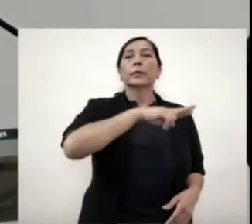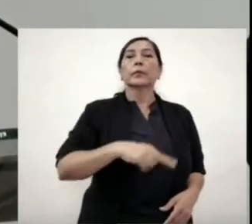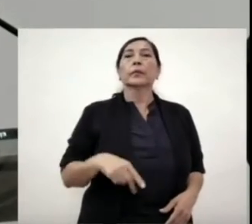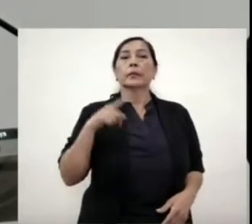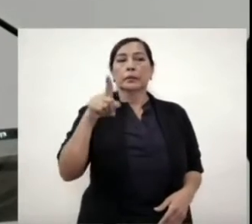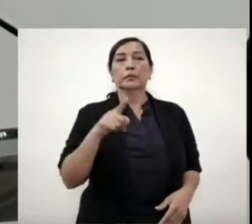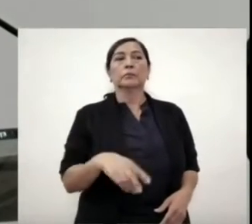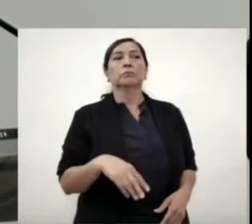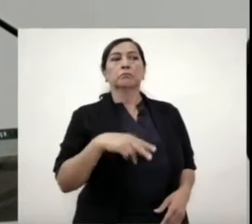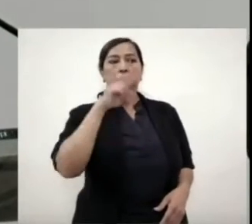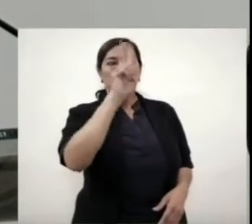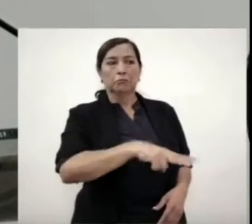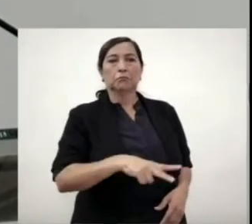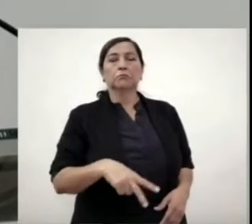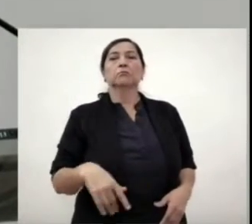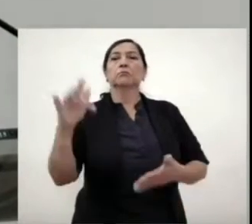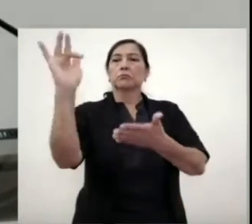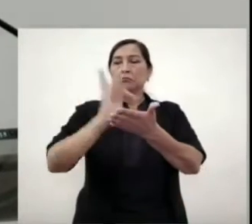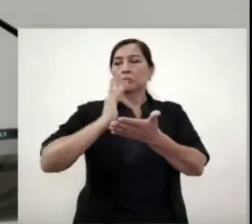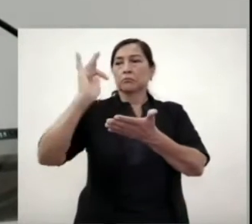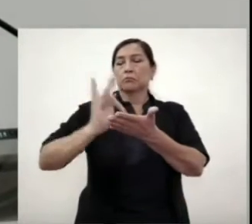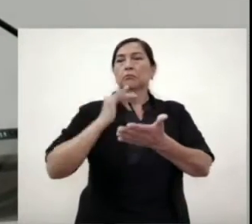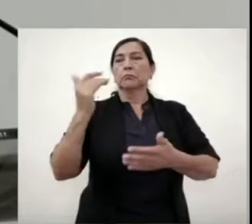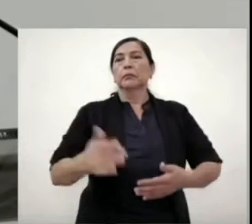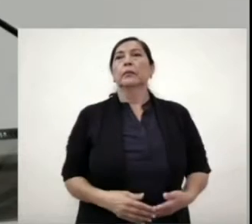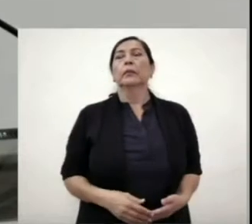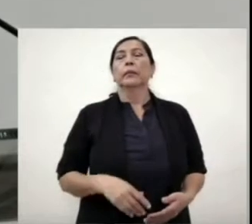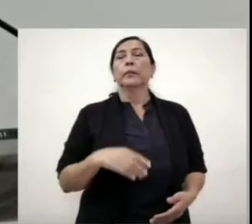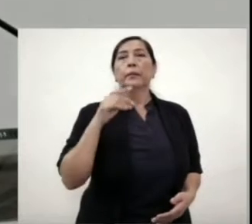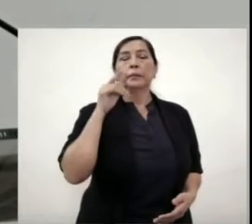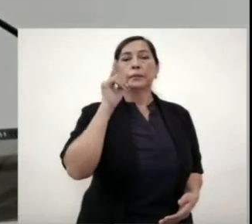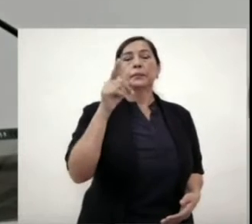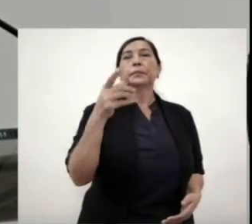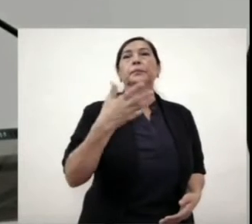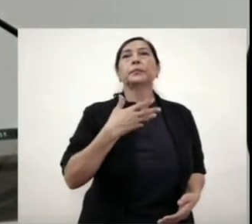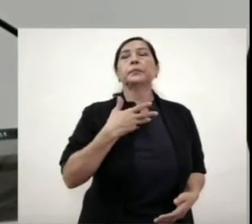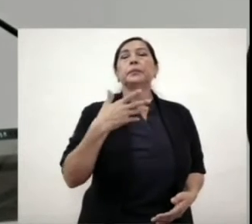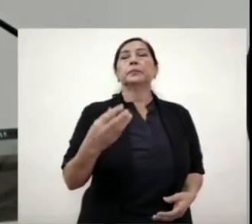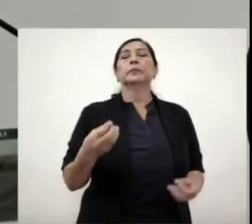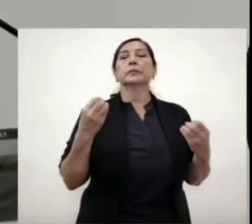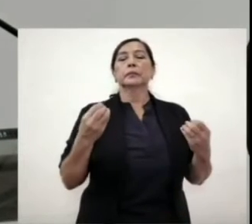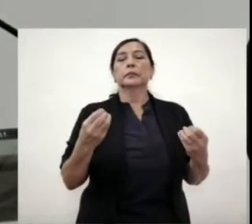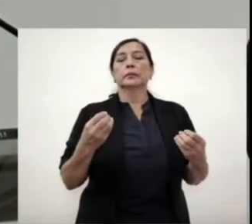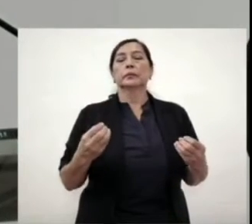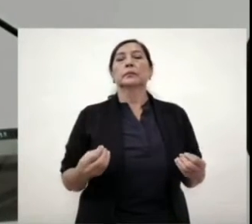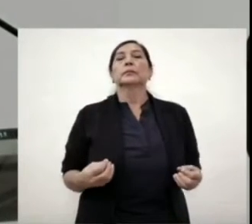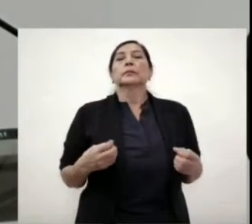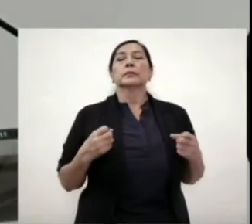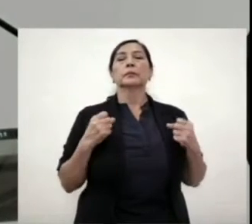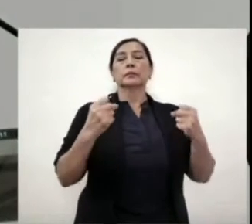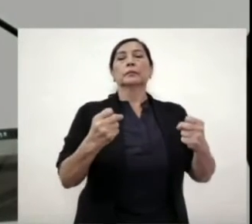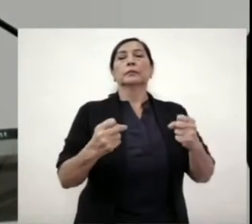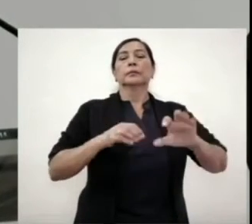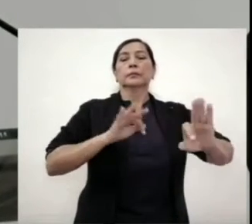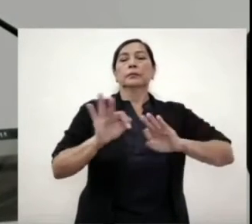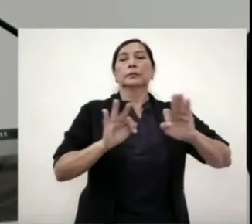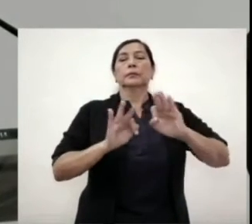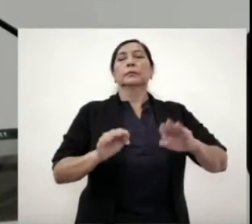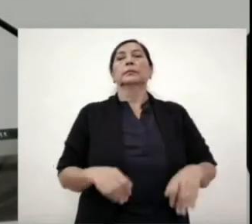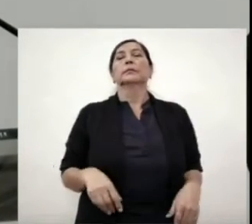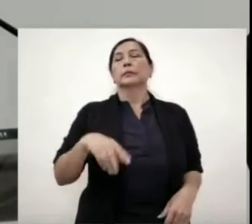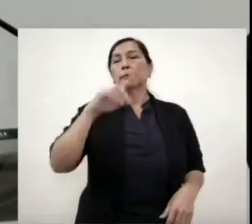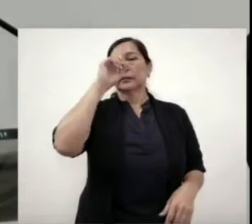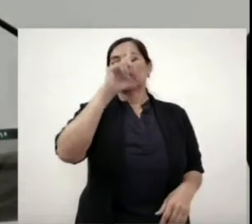esta disposición y ganas que tienes de hacer por Zamora y por la región algo grande para que Michoacán